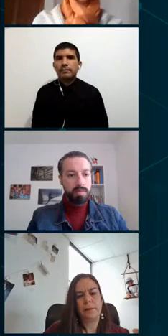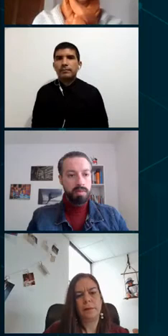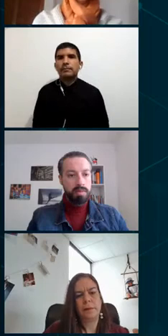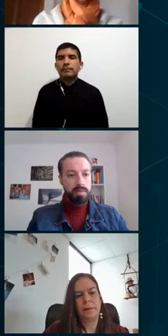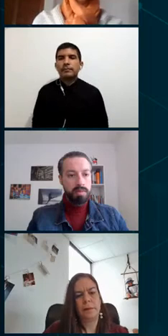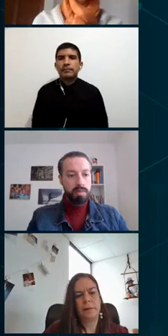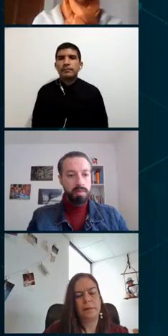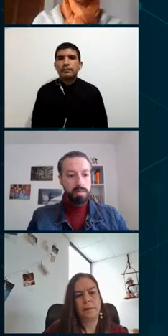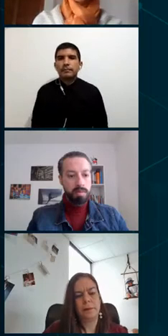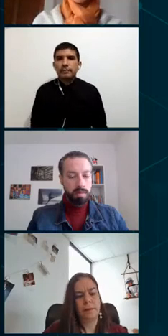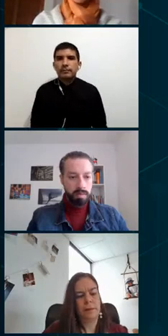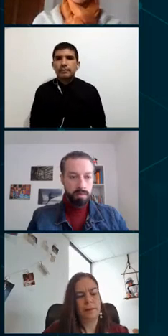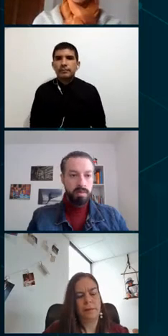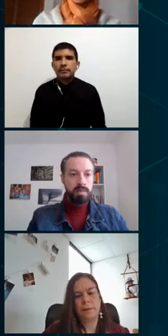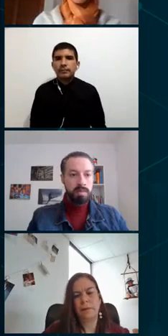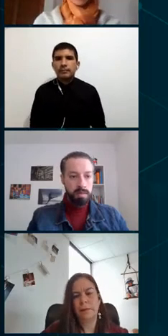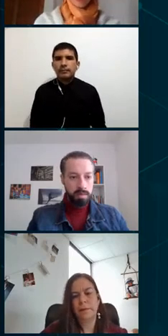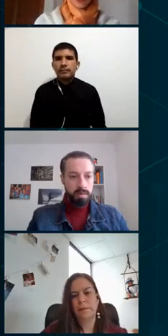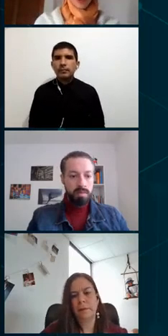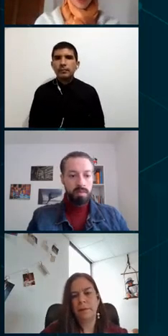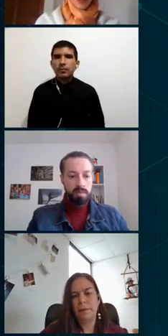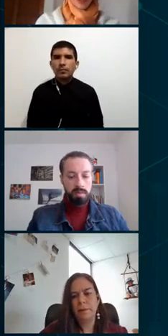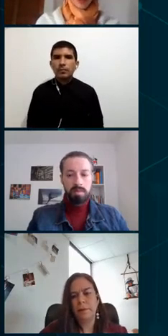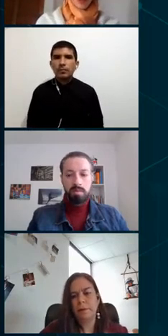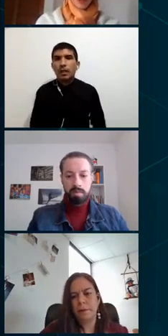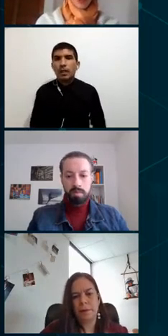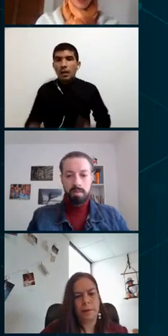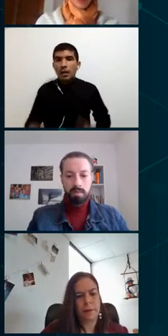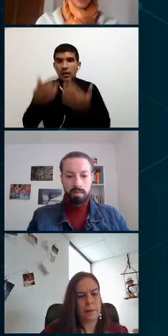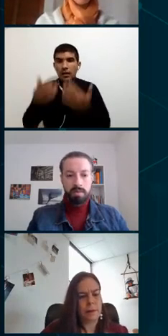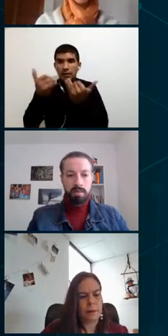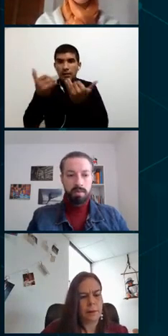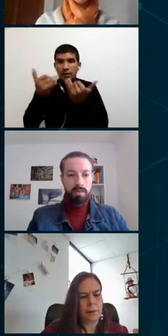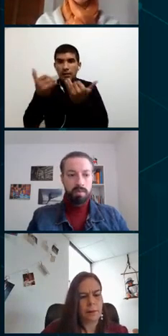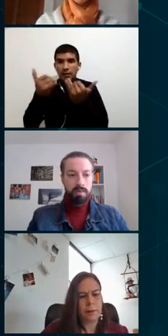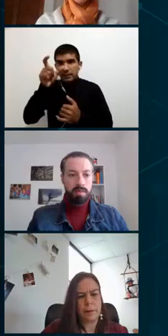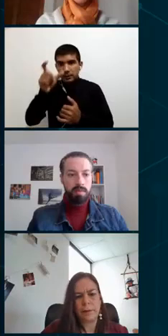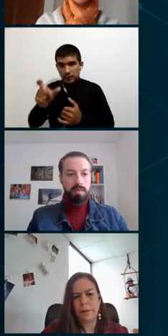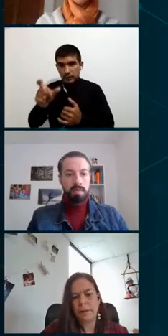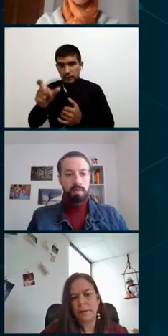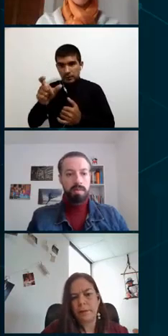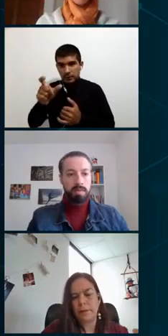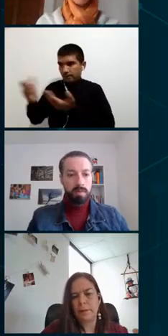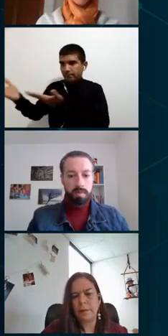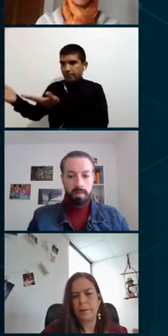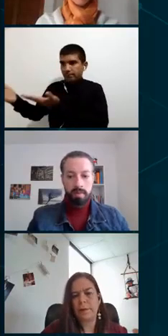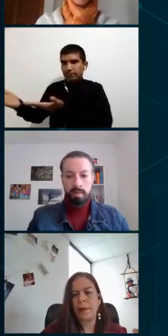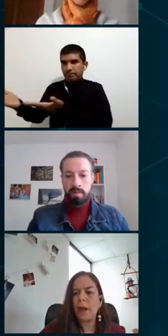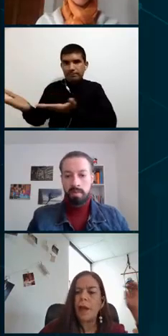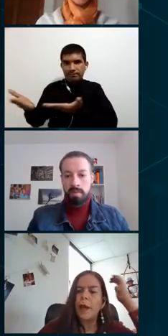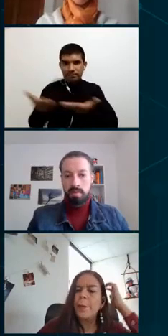que esté invitada, que aceptó subir a nuestro escenario. Entonces, por favor, equipo logística.